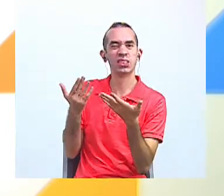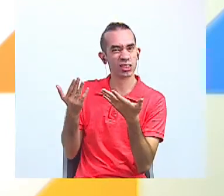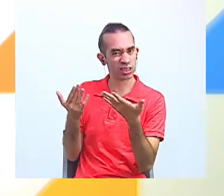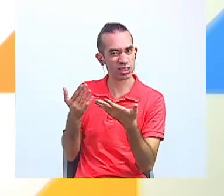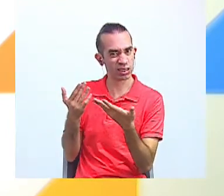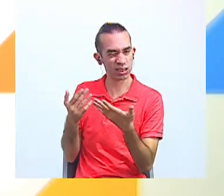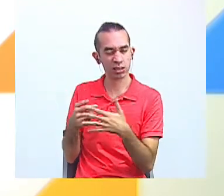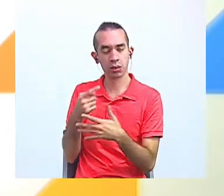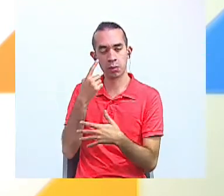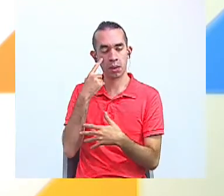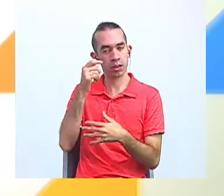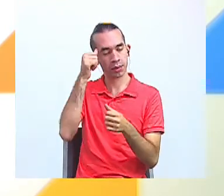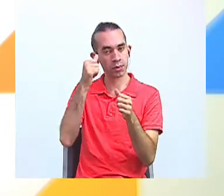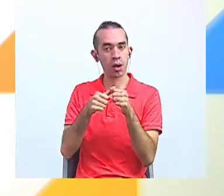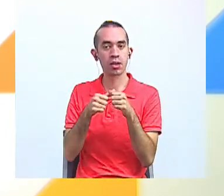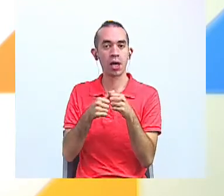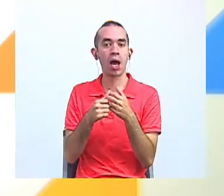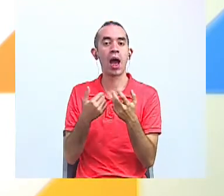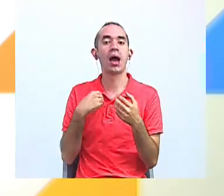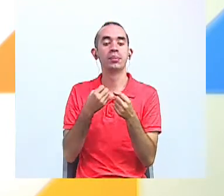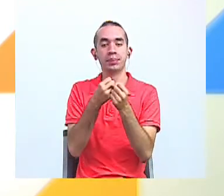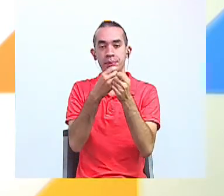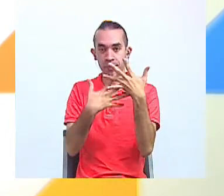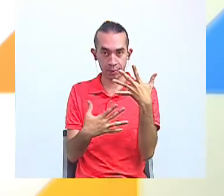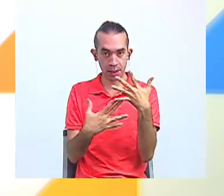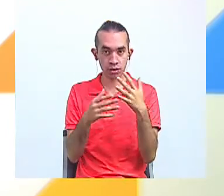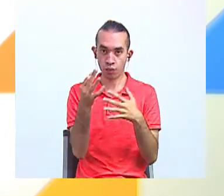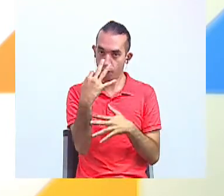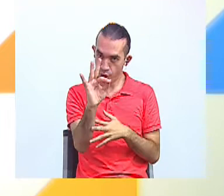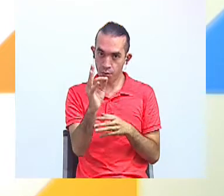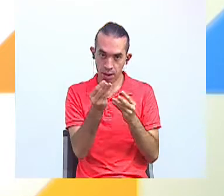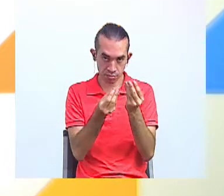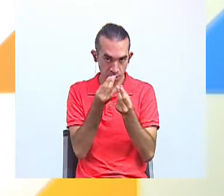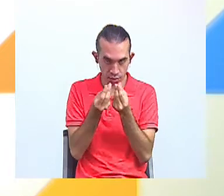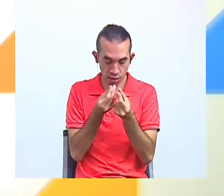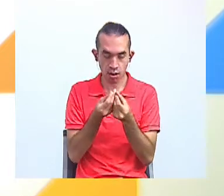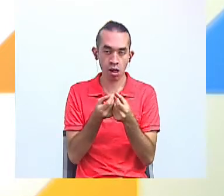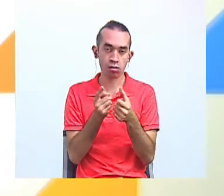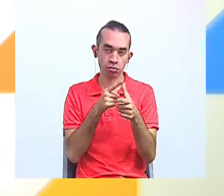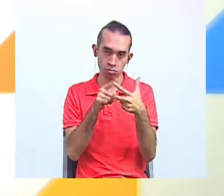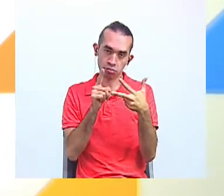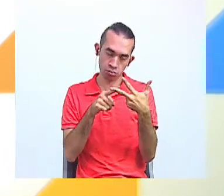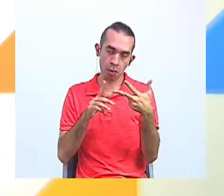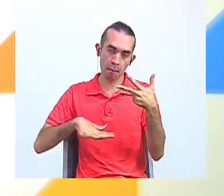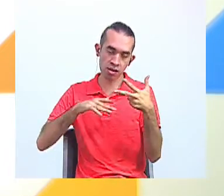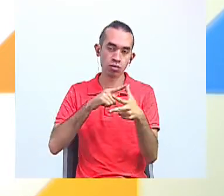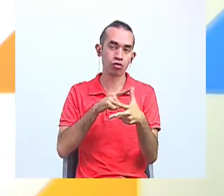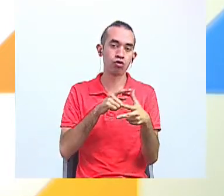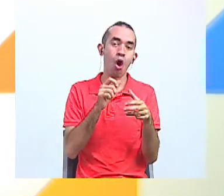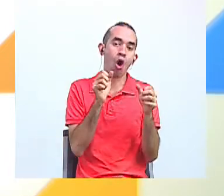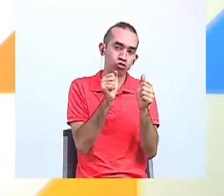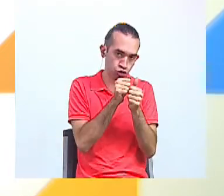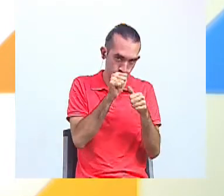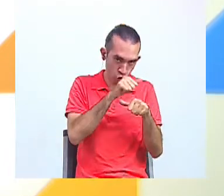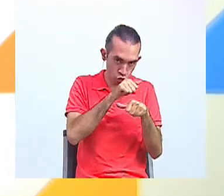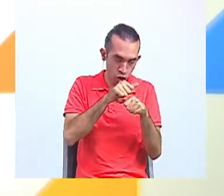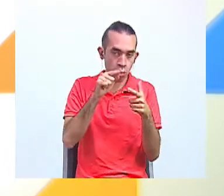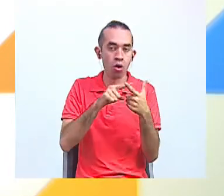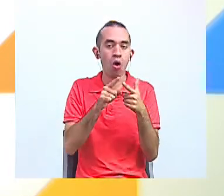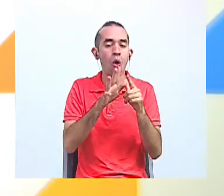debemos recordar que la materia se presenta en varios estados, en 3 fundamentales como sólido, líquido y